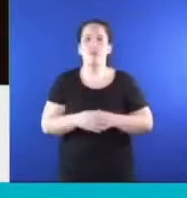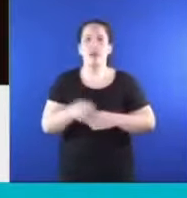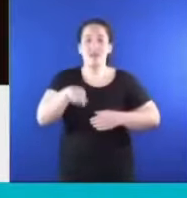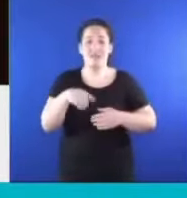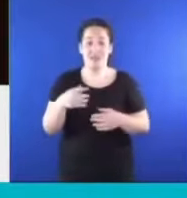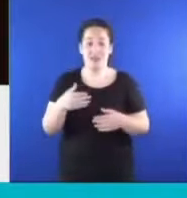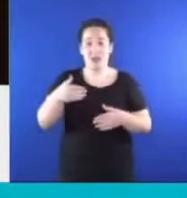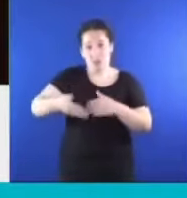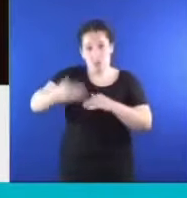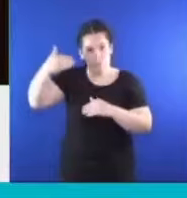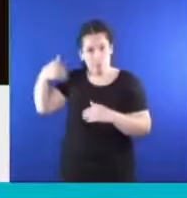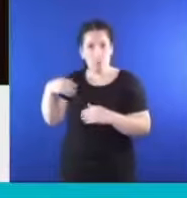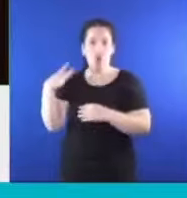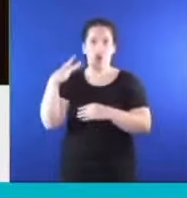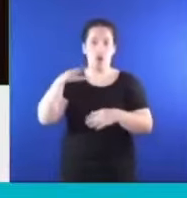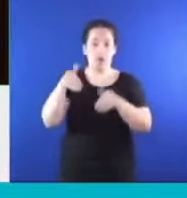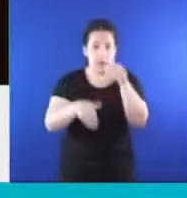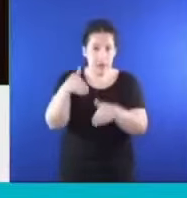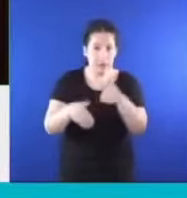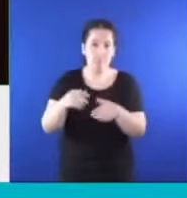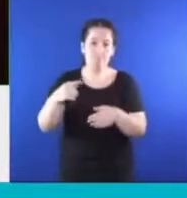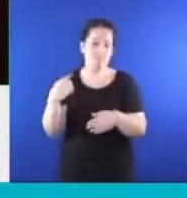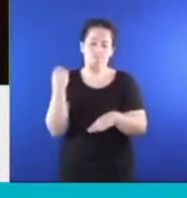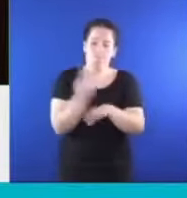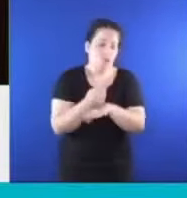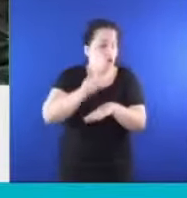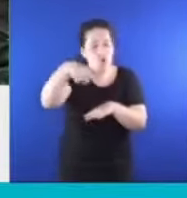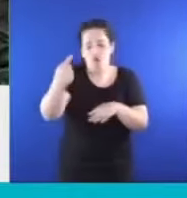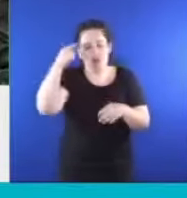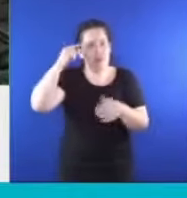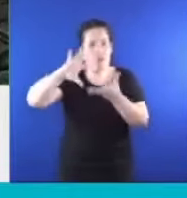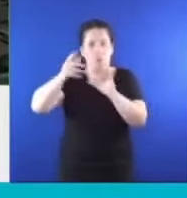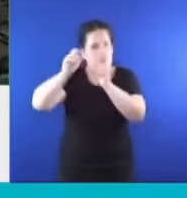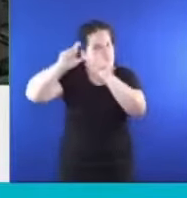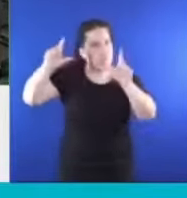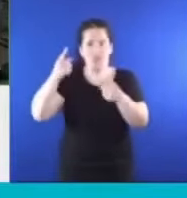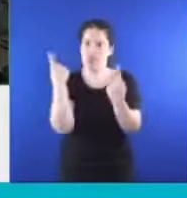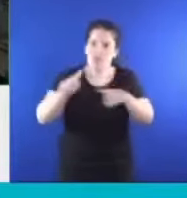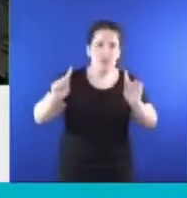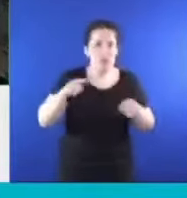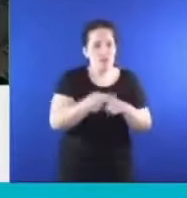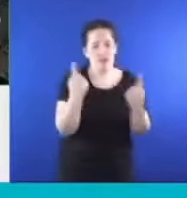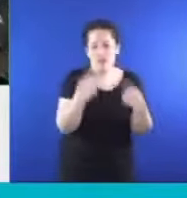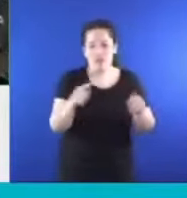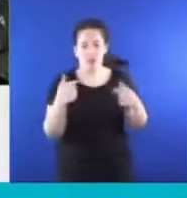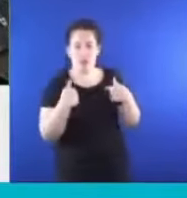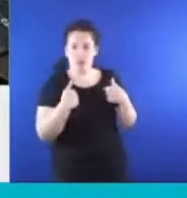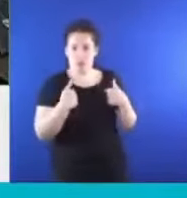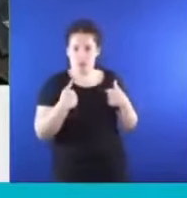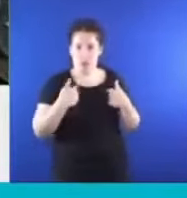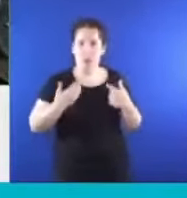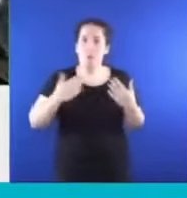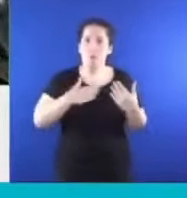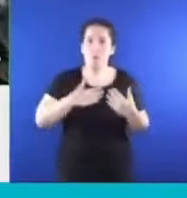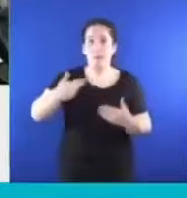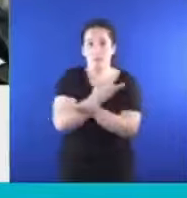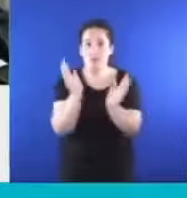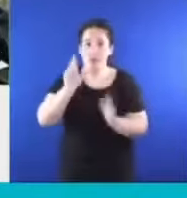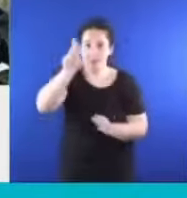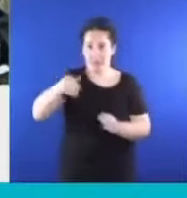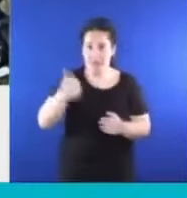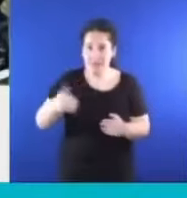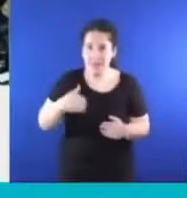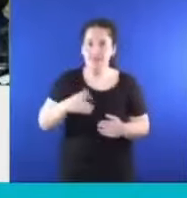recientes elecciones, a nivel nacional, ganó otro rumbo, otras ideas y otras políticas, diferentes de las nuestras. Una parte importante de la sociedad